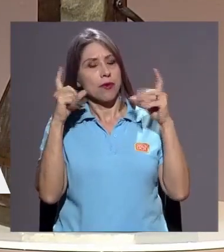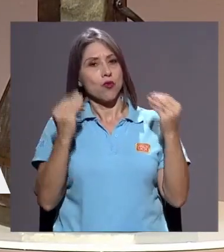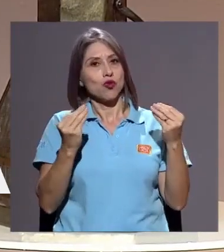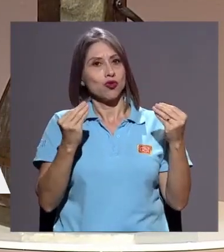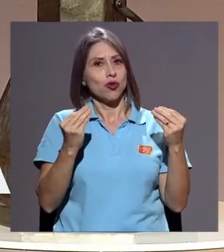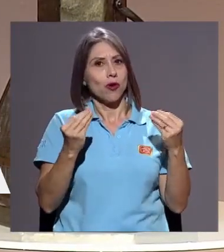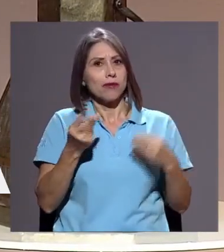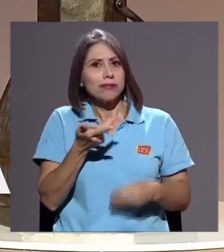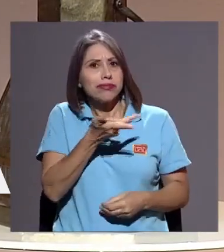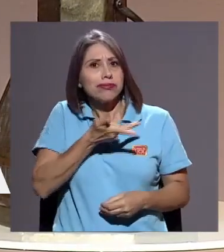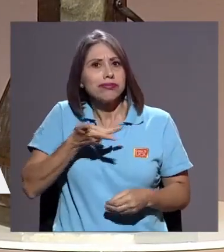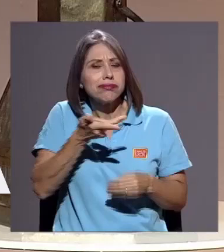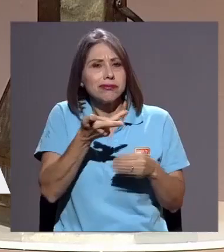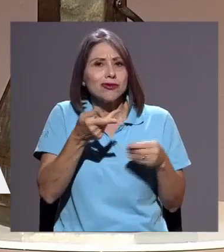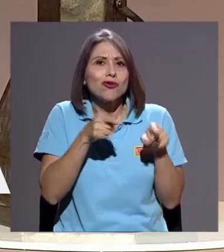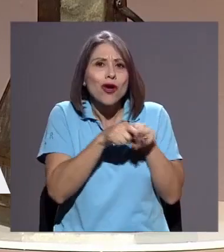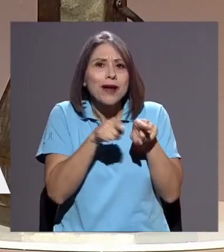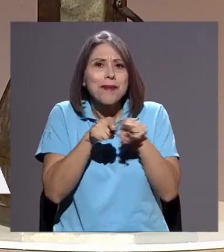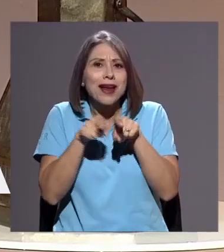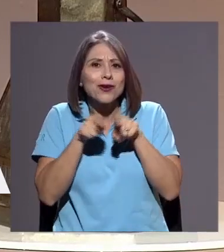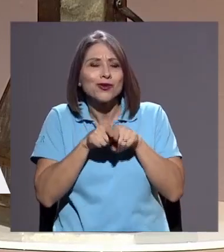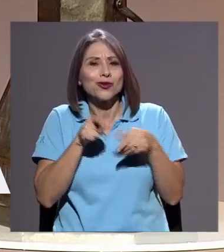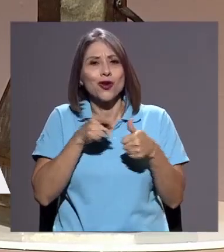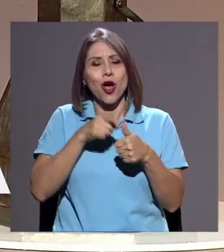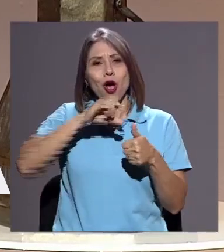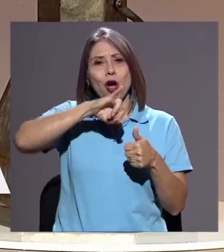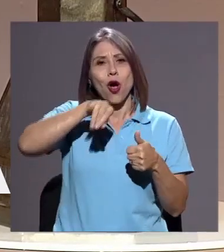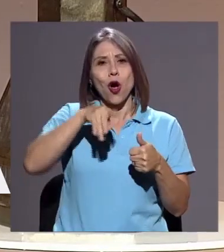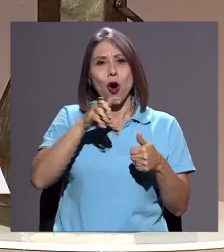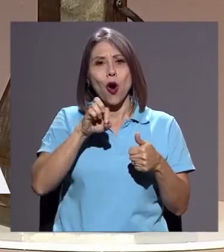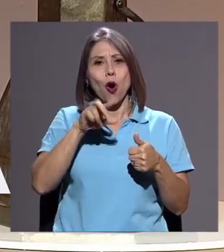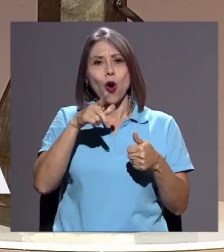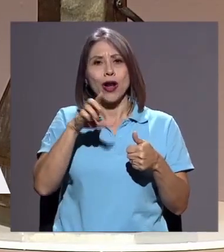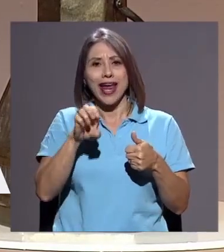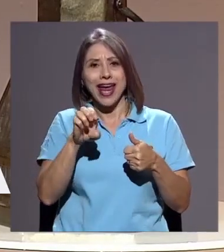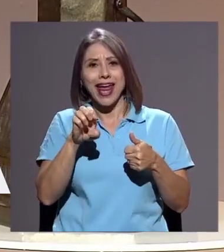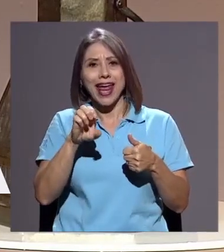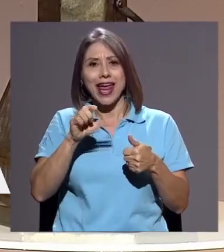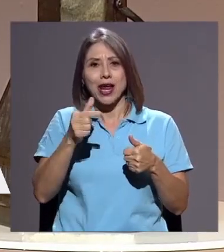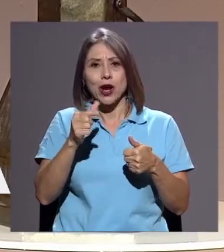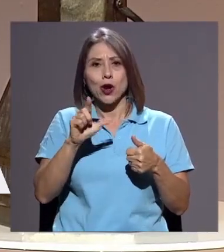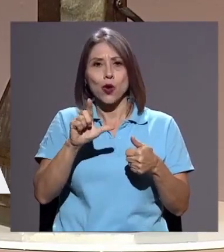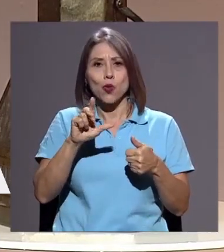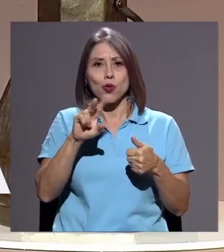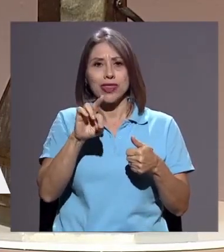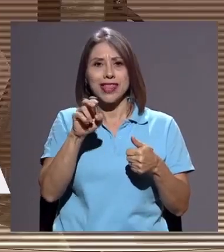son hermanos. Don Jorge Gutiérrez